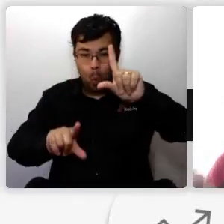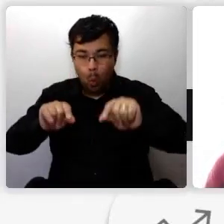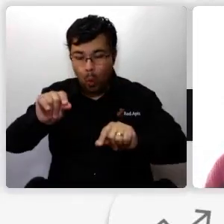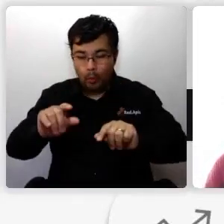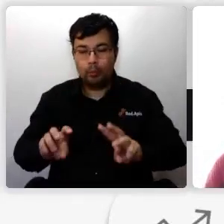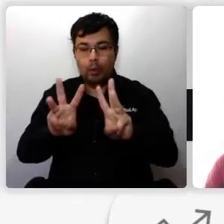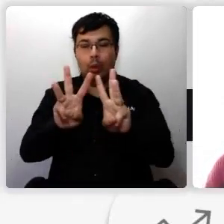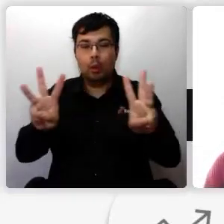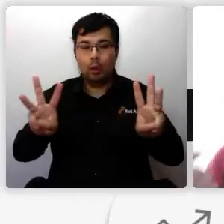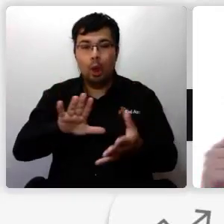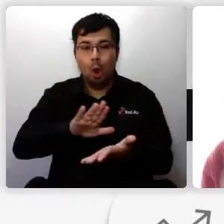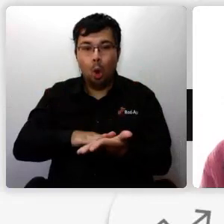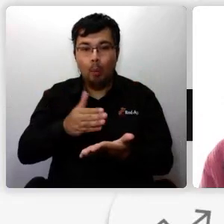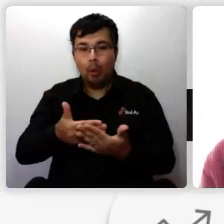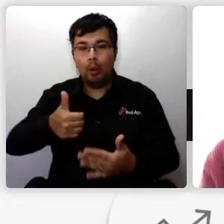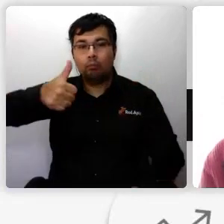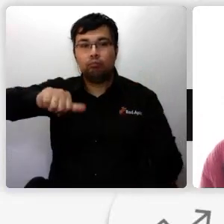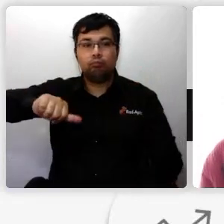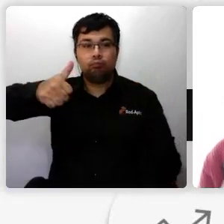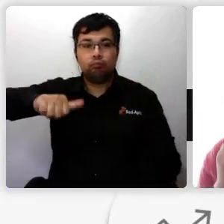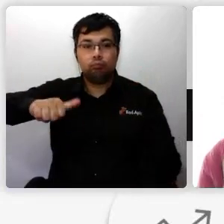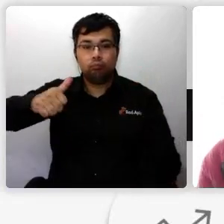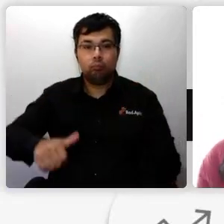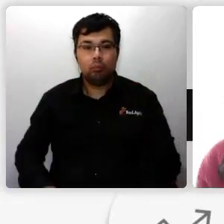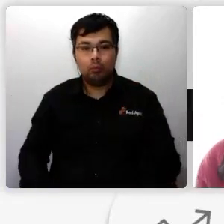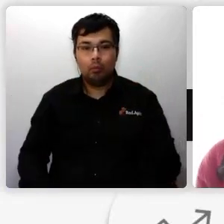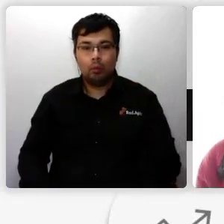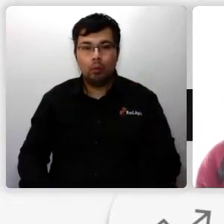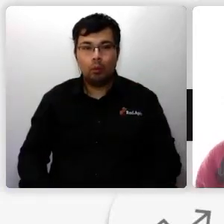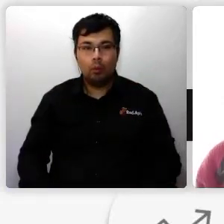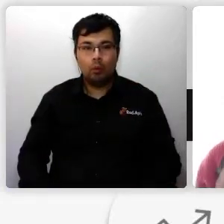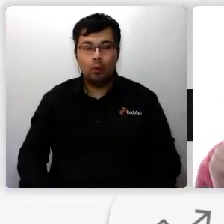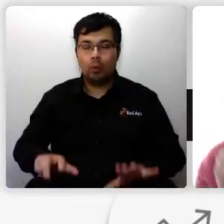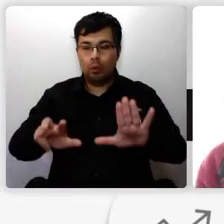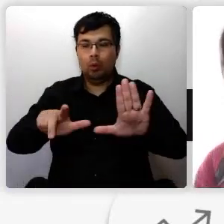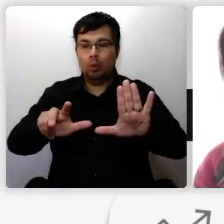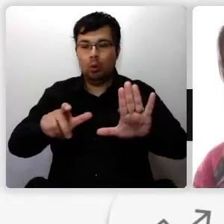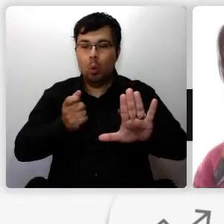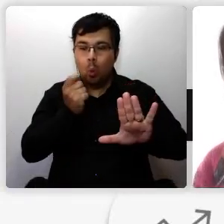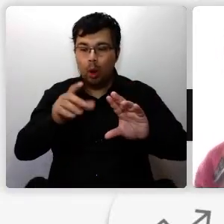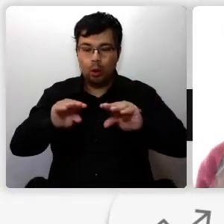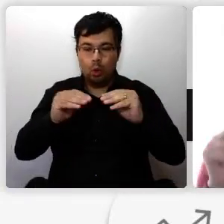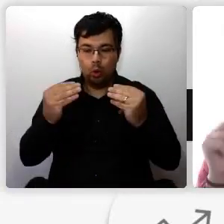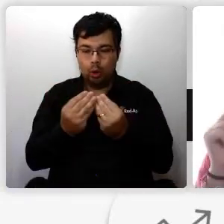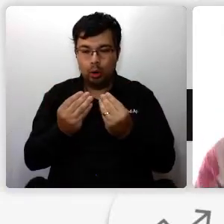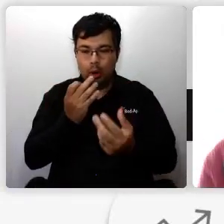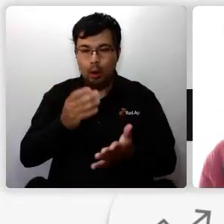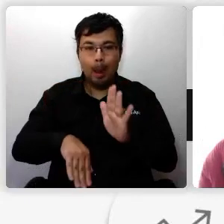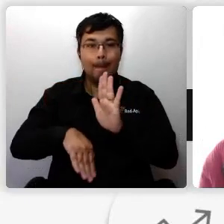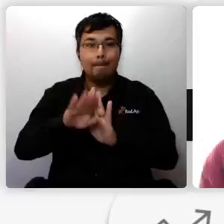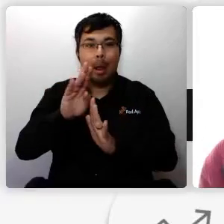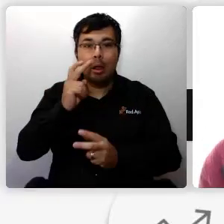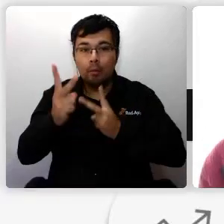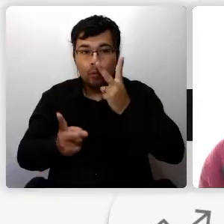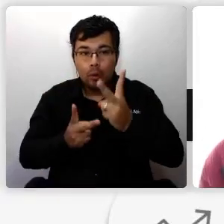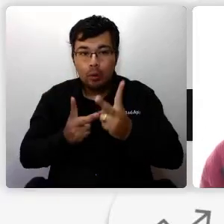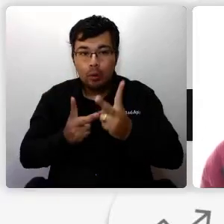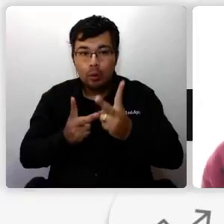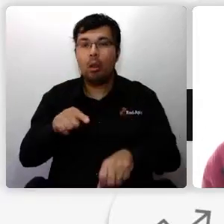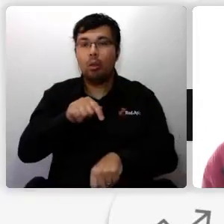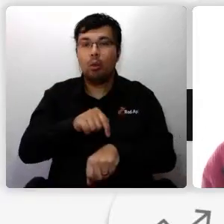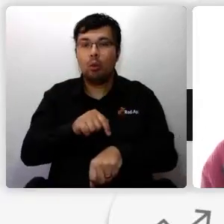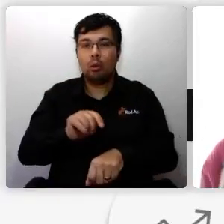web, cómo estamos, cómo vamos con los clics, cuáles son los contenidos más vistos, de dónde vienen nuestros seguidores, cuánto tiempo permanecen